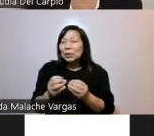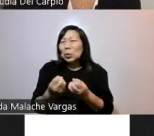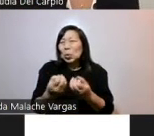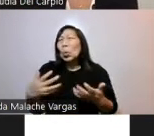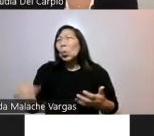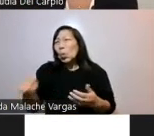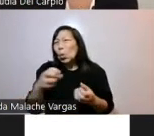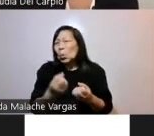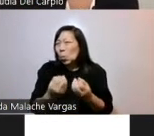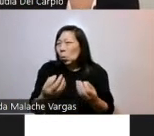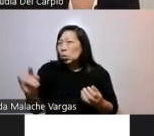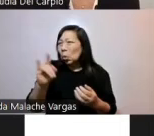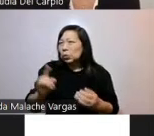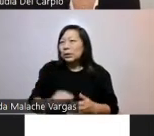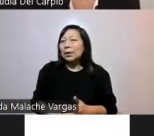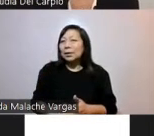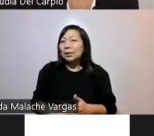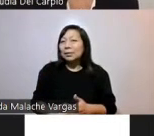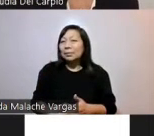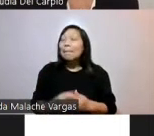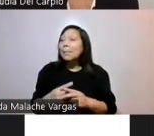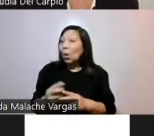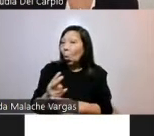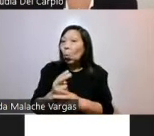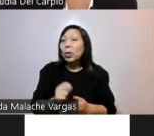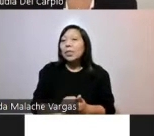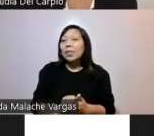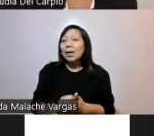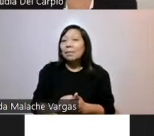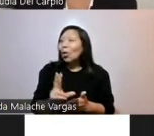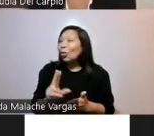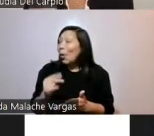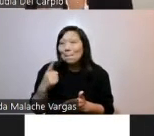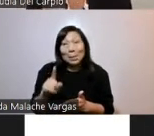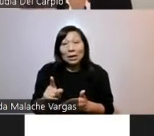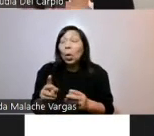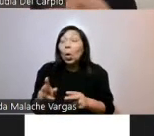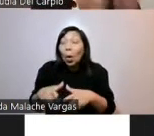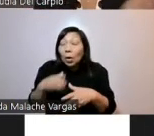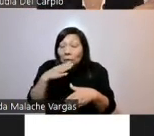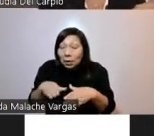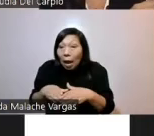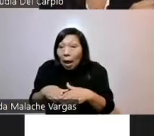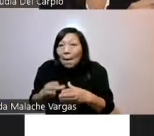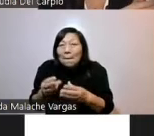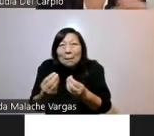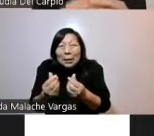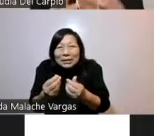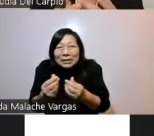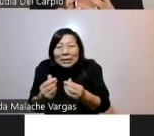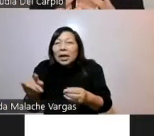muchísimo, pero no está recomendado porque pues, no está de hecho para la vulva, tiene un pH mucho más ácido que el que